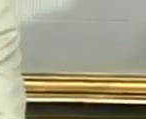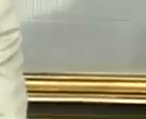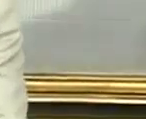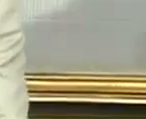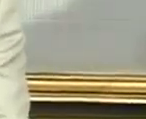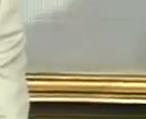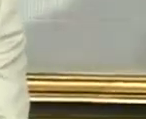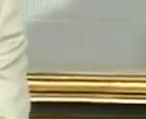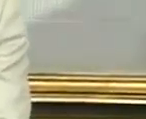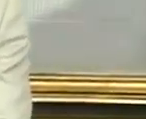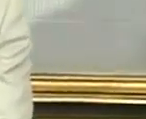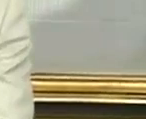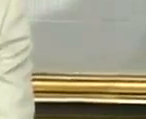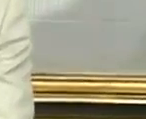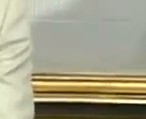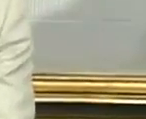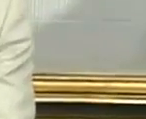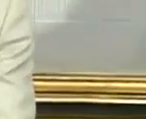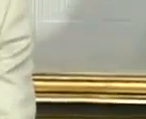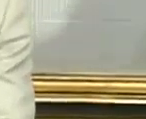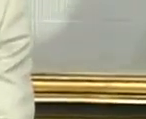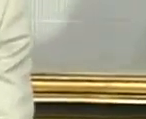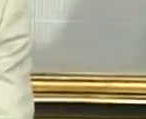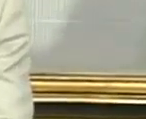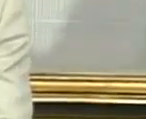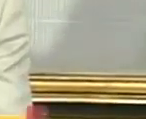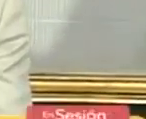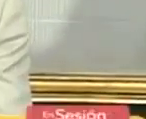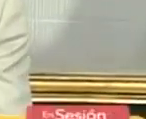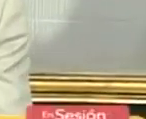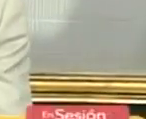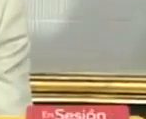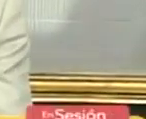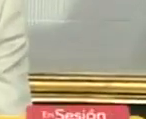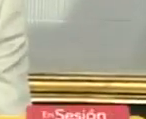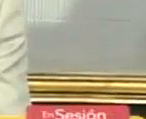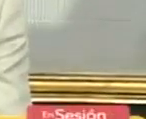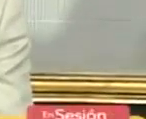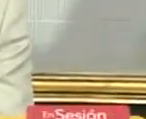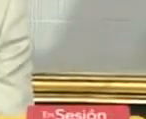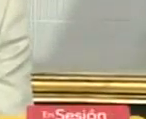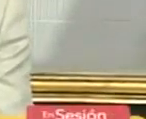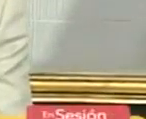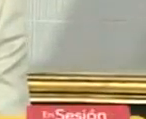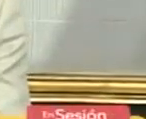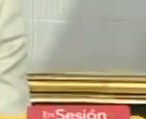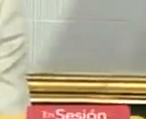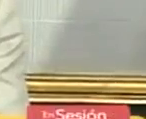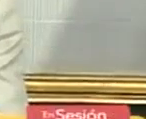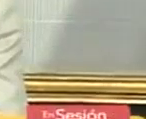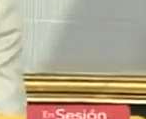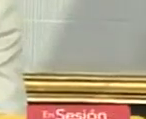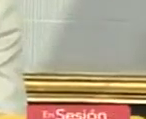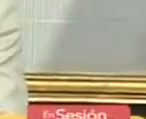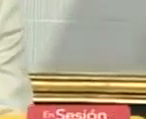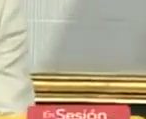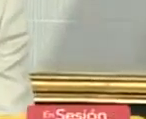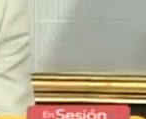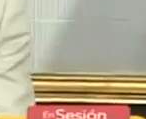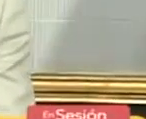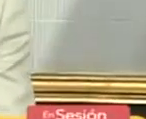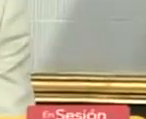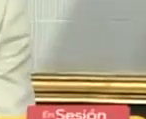Ciudadana subsecretaria, sírvese dar lectura al acta de la sesión ordinaria del día martes 2 de agosto